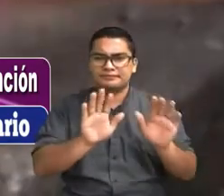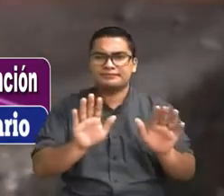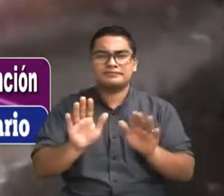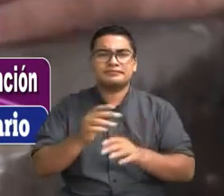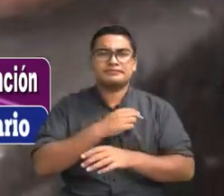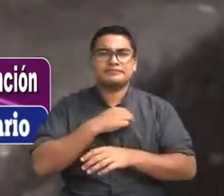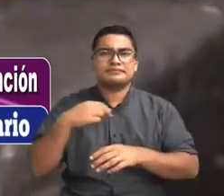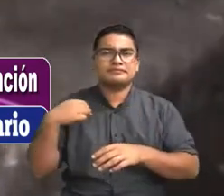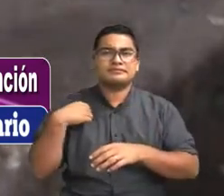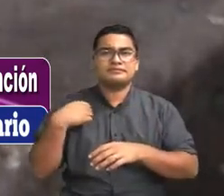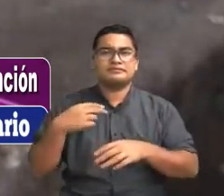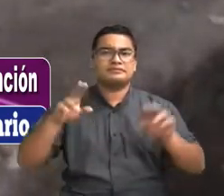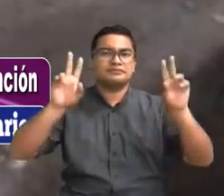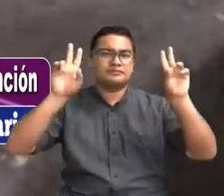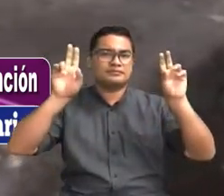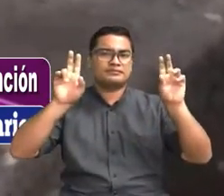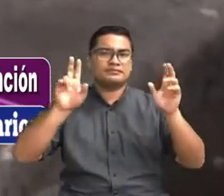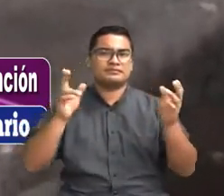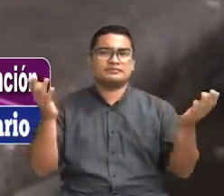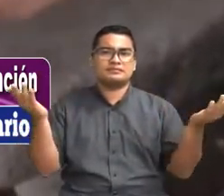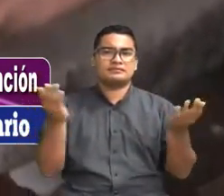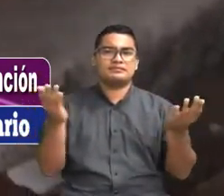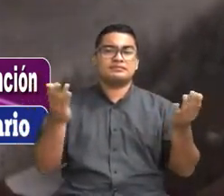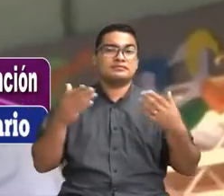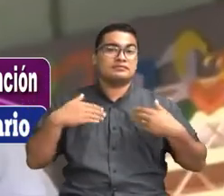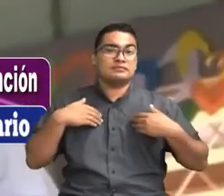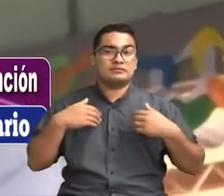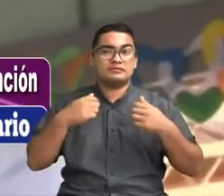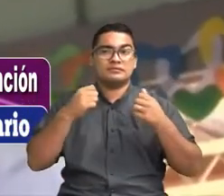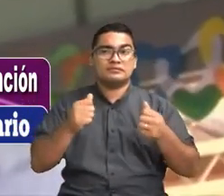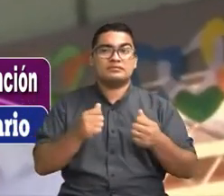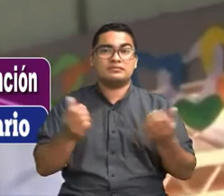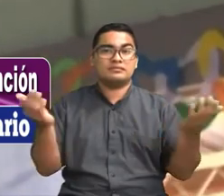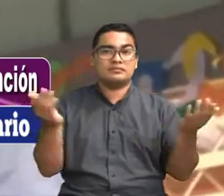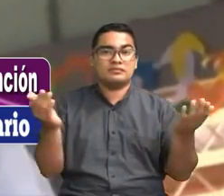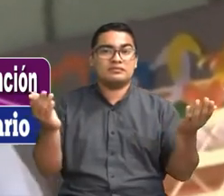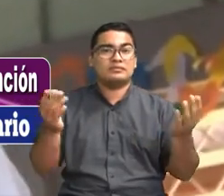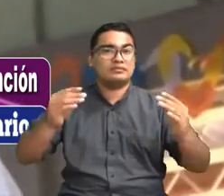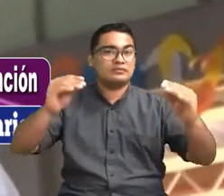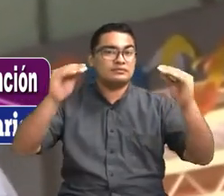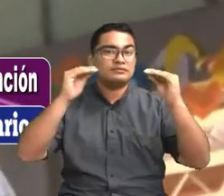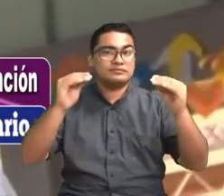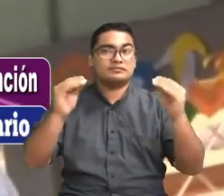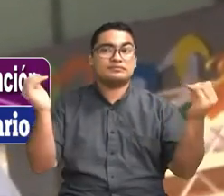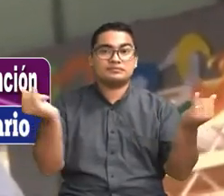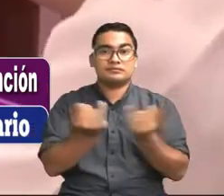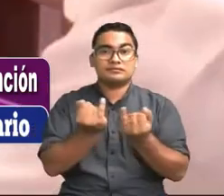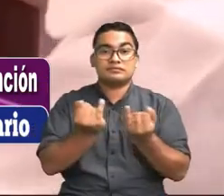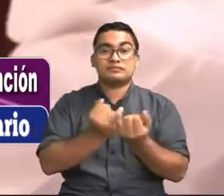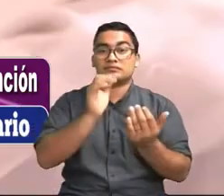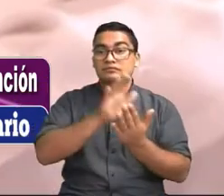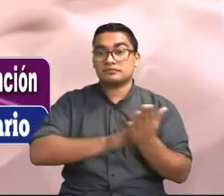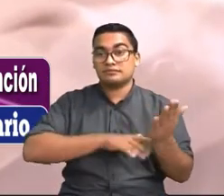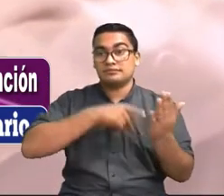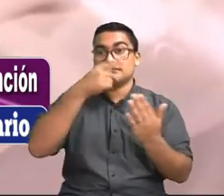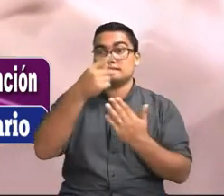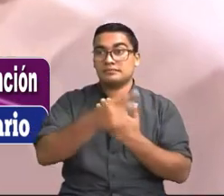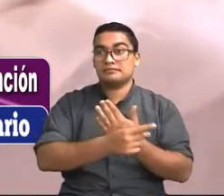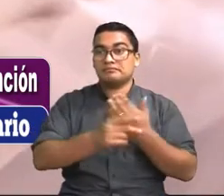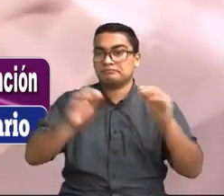realizando en materia de salud, de la atención en educación, de programas adaptados